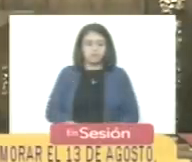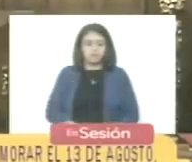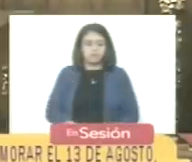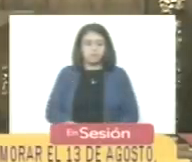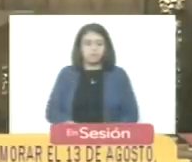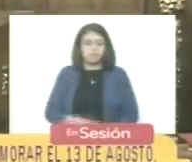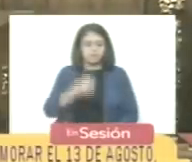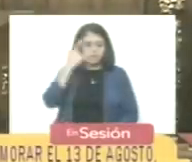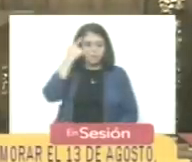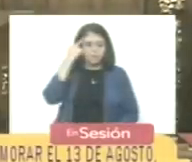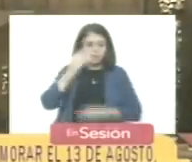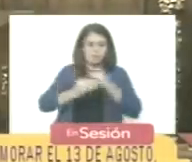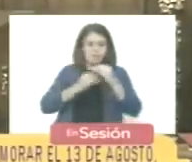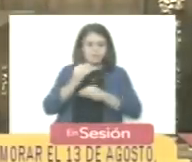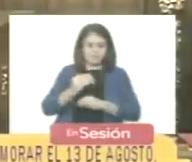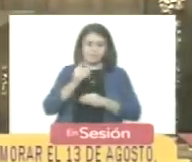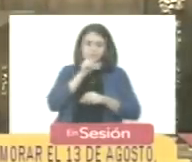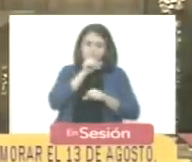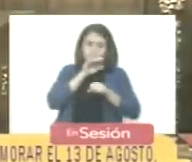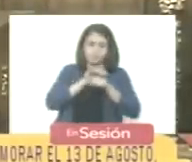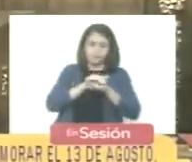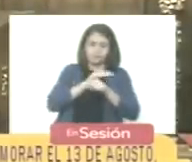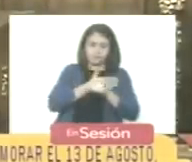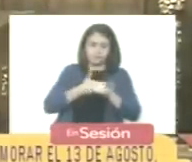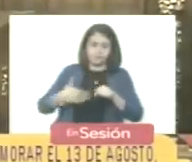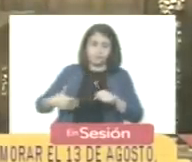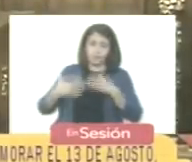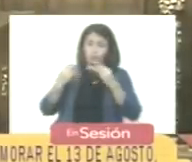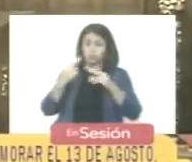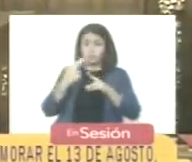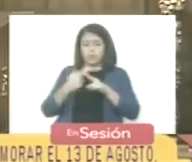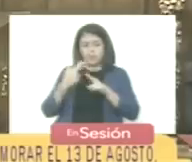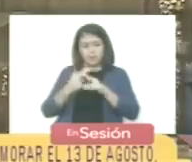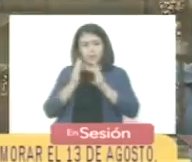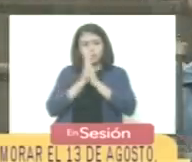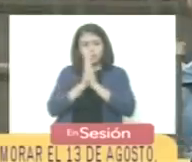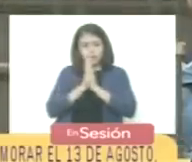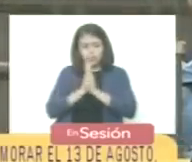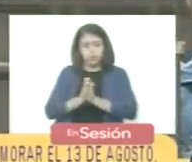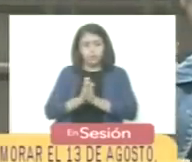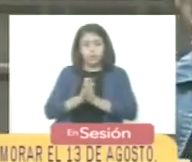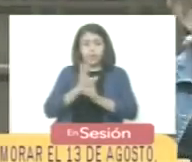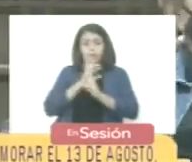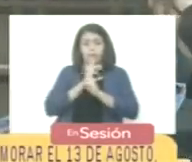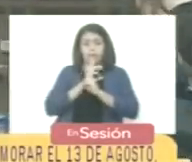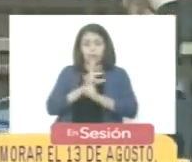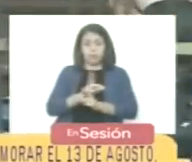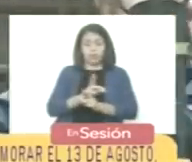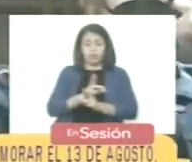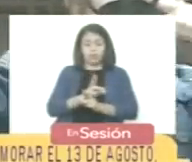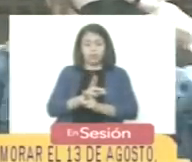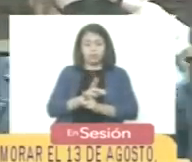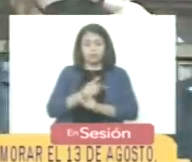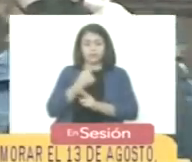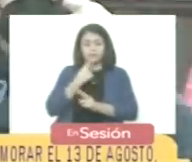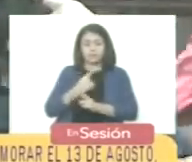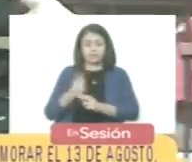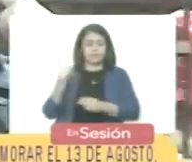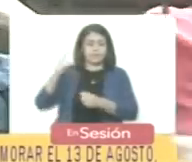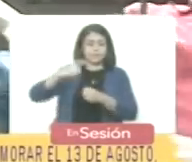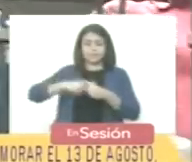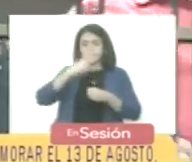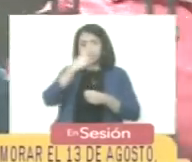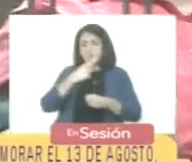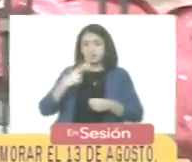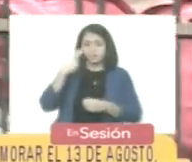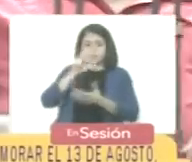yo creo que tienes que hacerle caso al presidente, te estás exponiendo mucho. Y la respuesta de Darío, de un militante